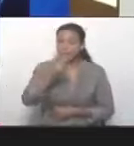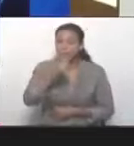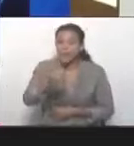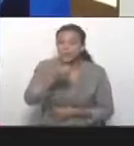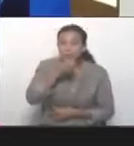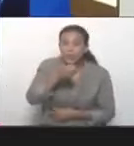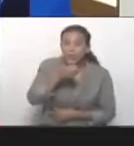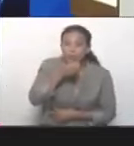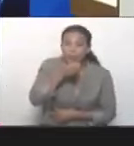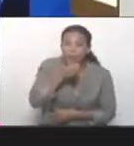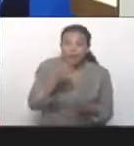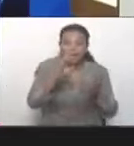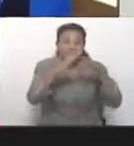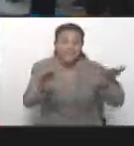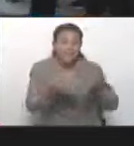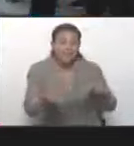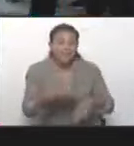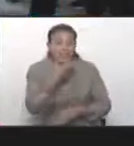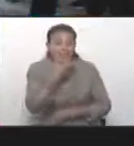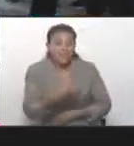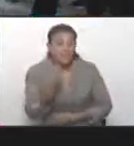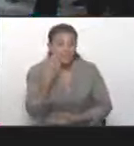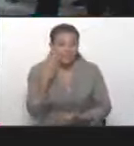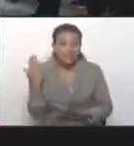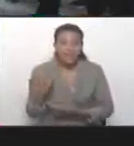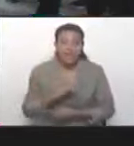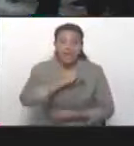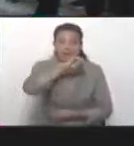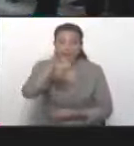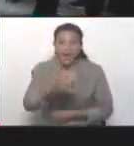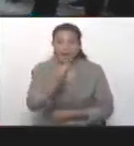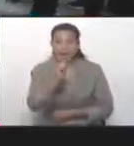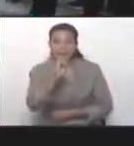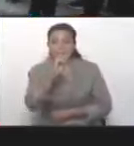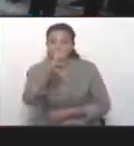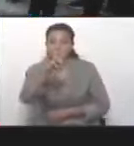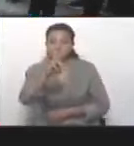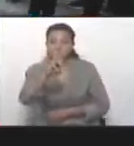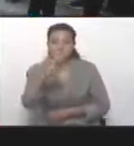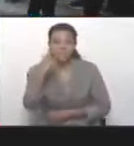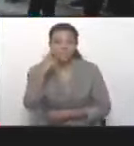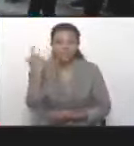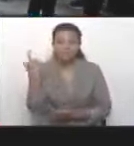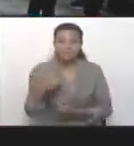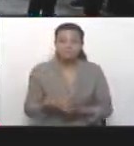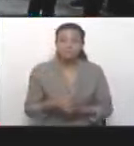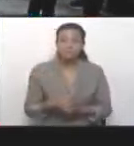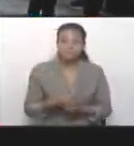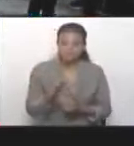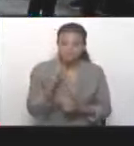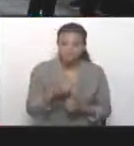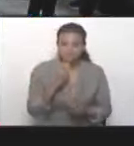de la tarjeta de Navidad. Tarjeta de Navidad, Jaime. Bonito. Adelante, ah, pues. Ah, sí